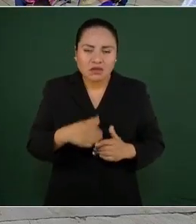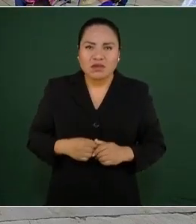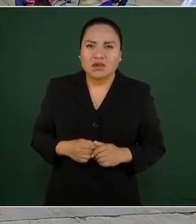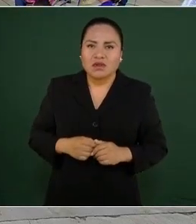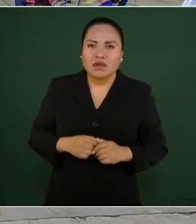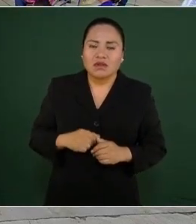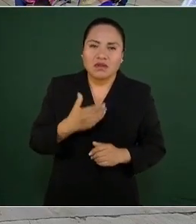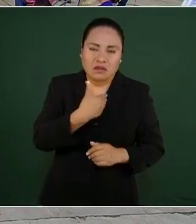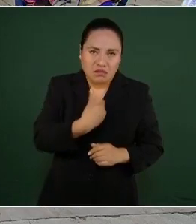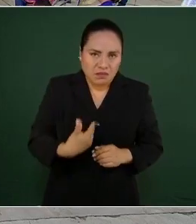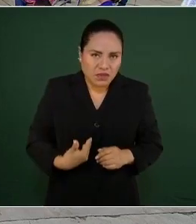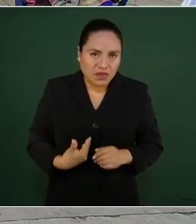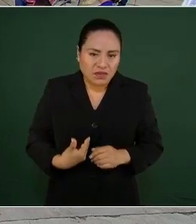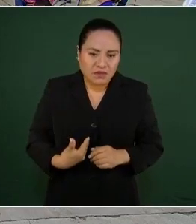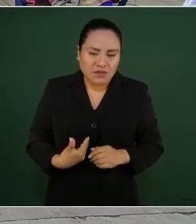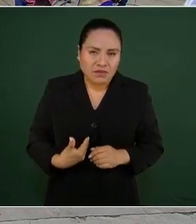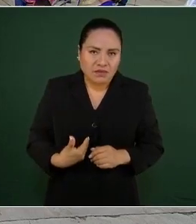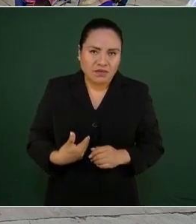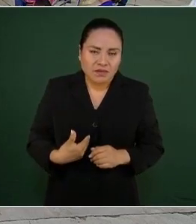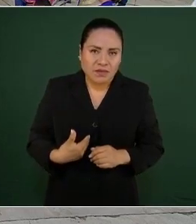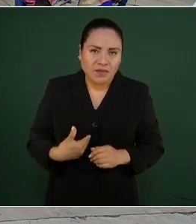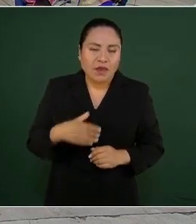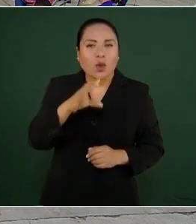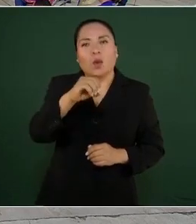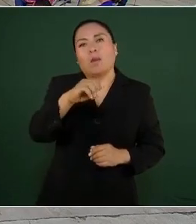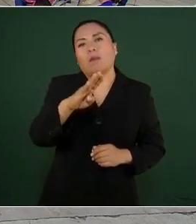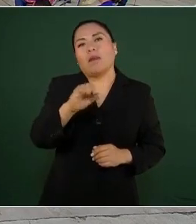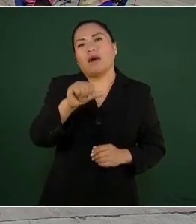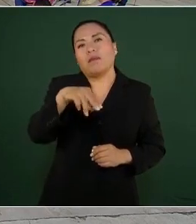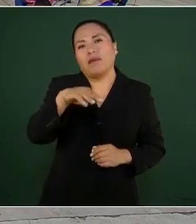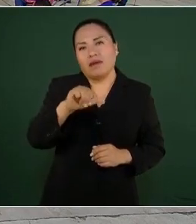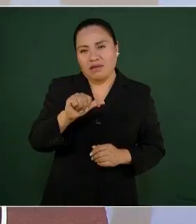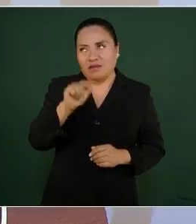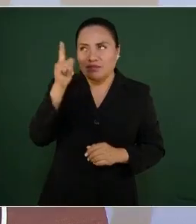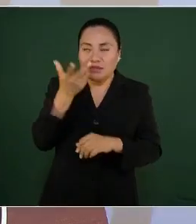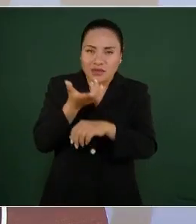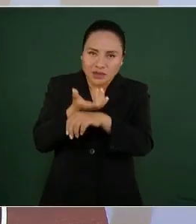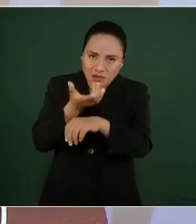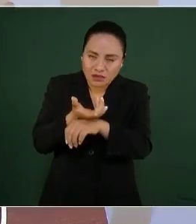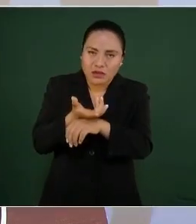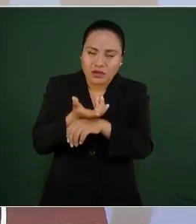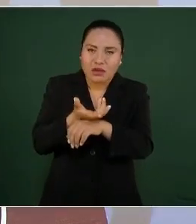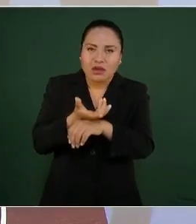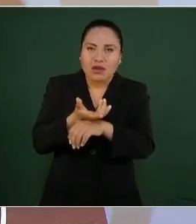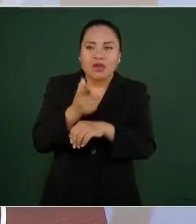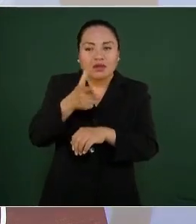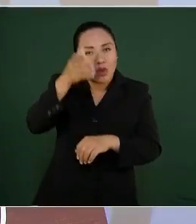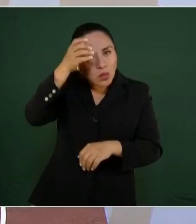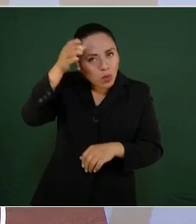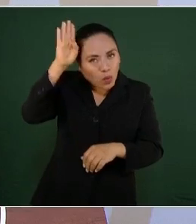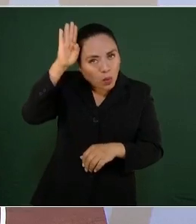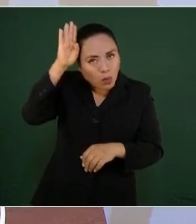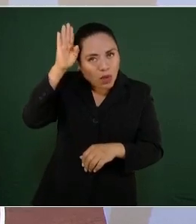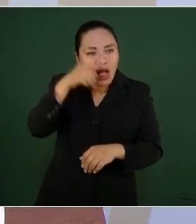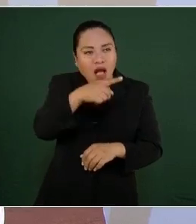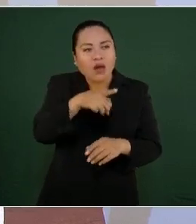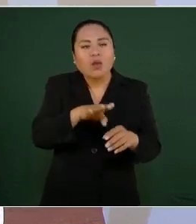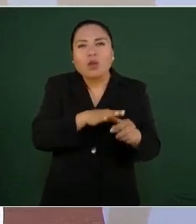con el presidente Obama. Se avanzó en el caso de Cuba, él fue a